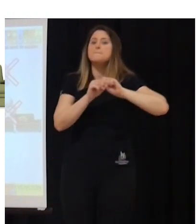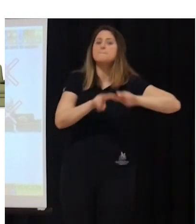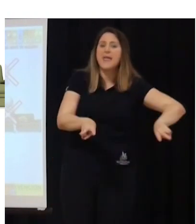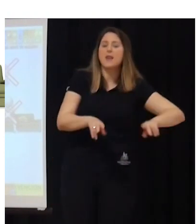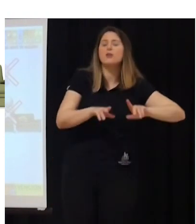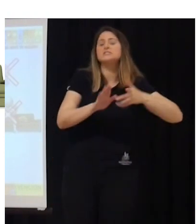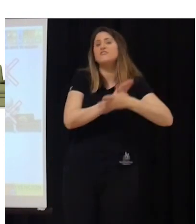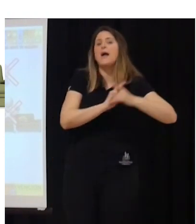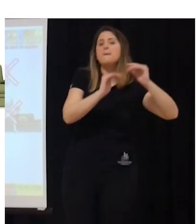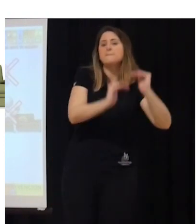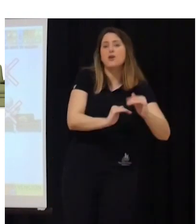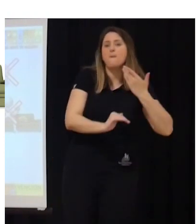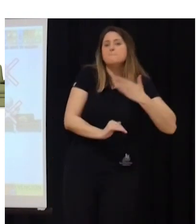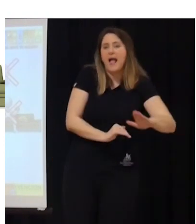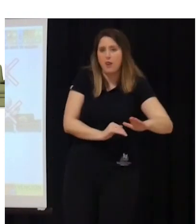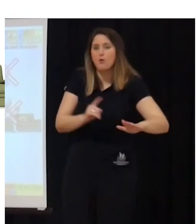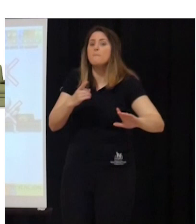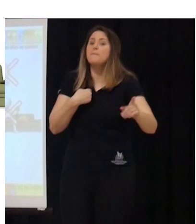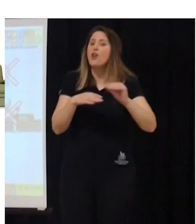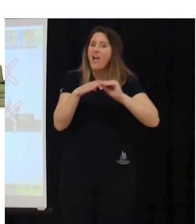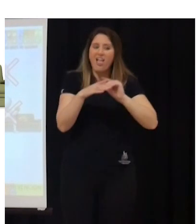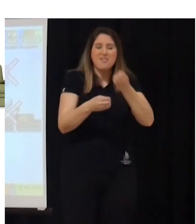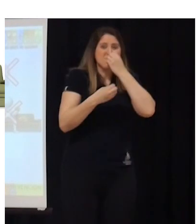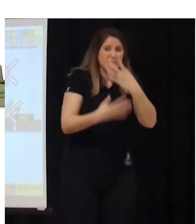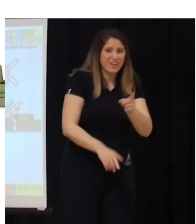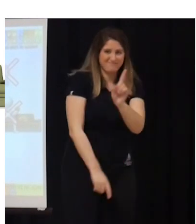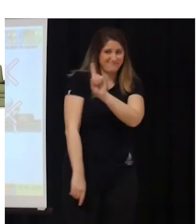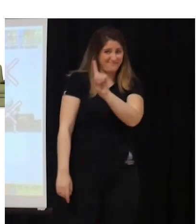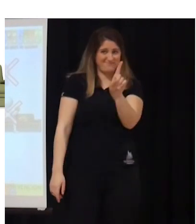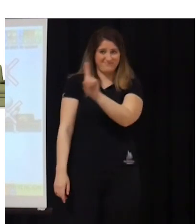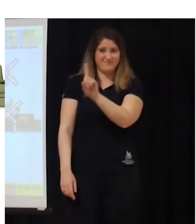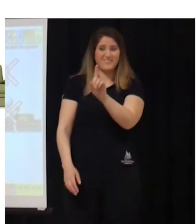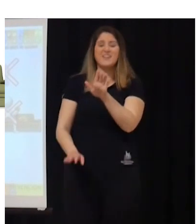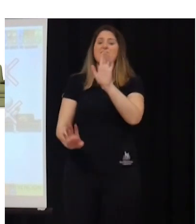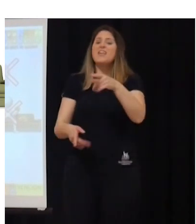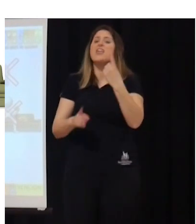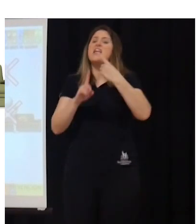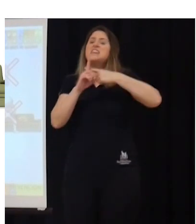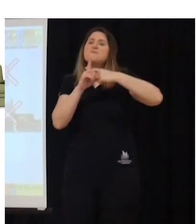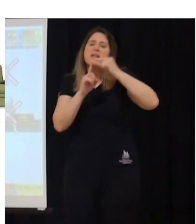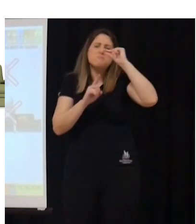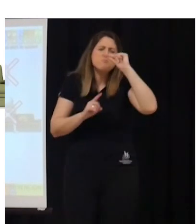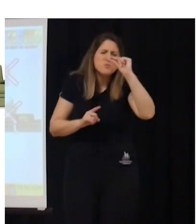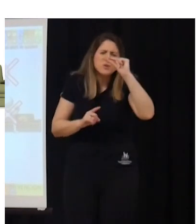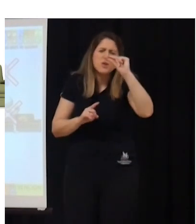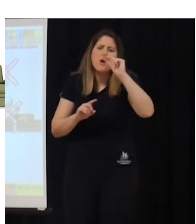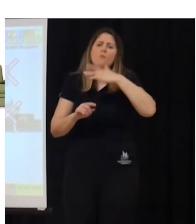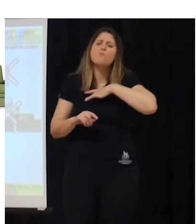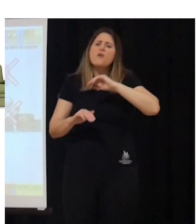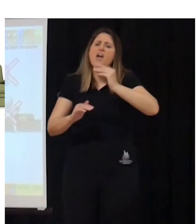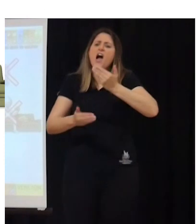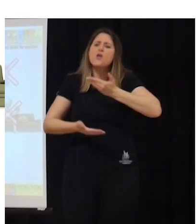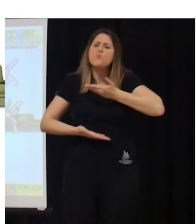mucho alcohol. Pero nunca el alcohol es bueno. Es verdad que a muy bajas dosis puede contribuir